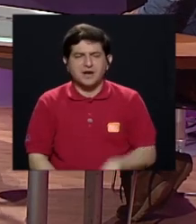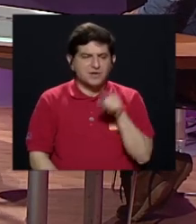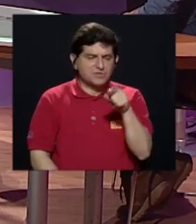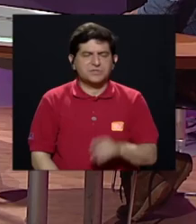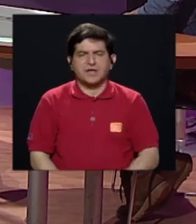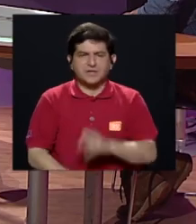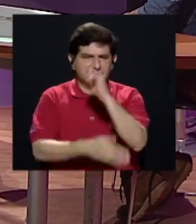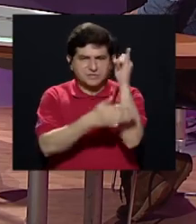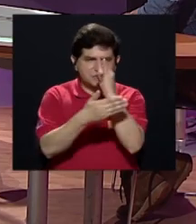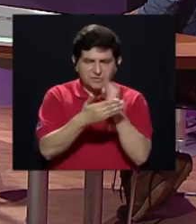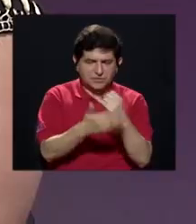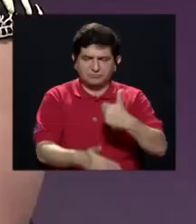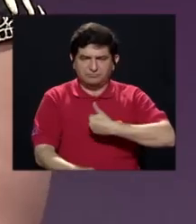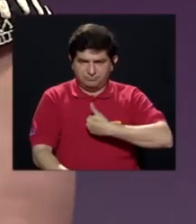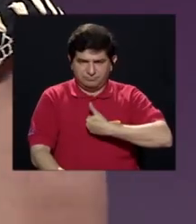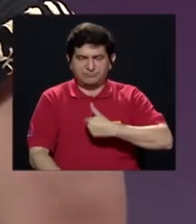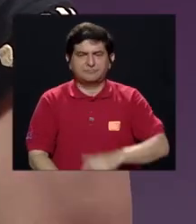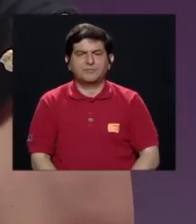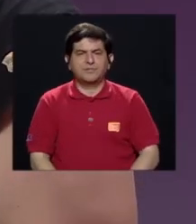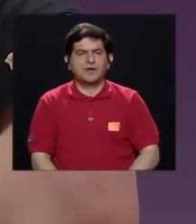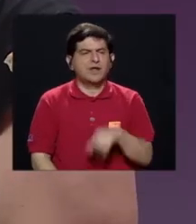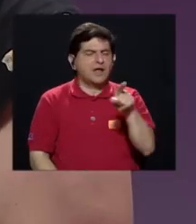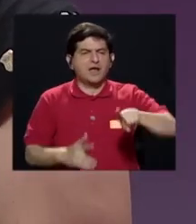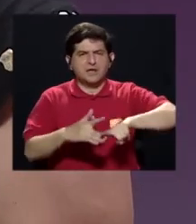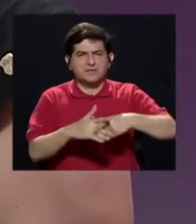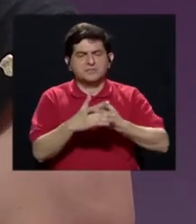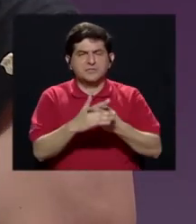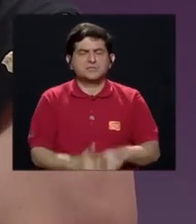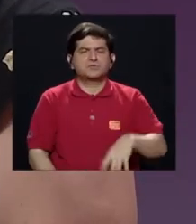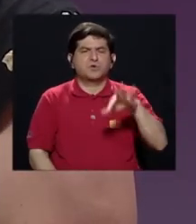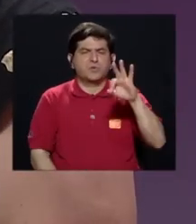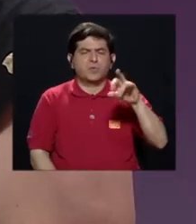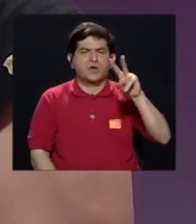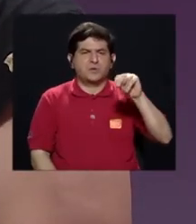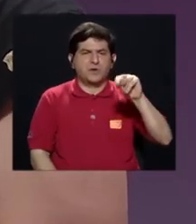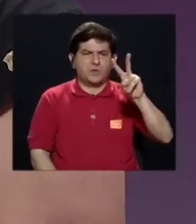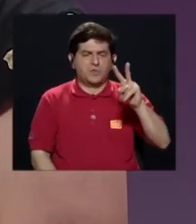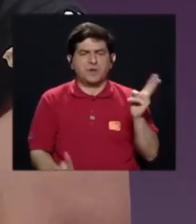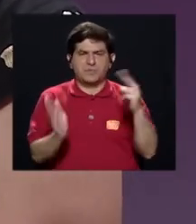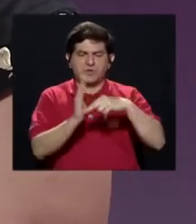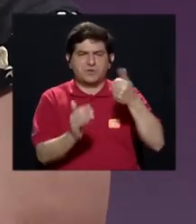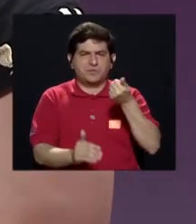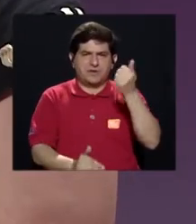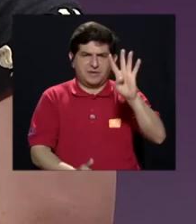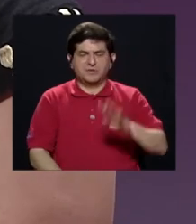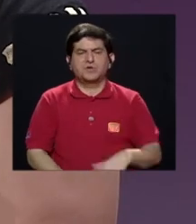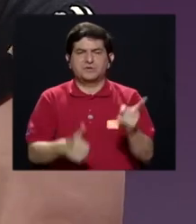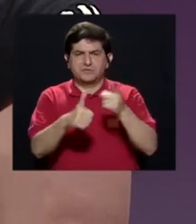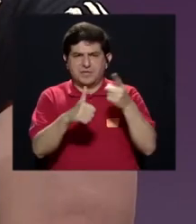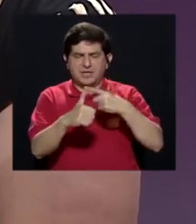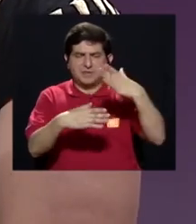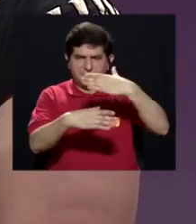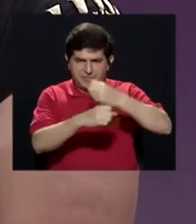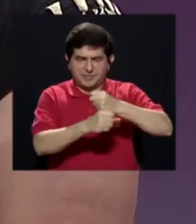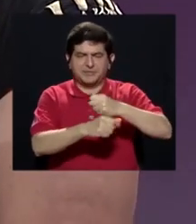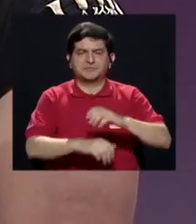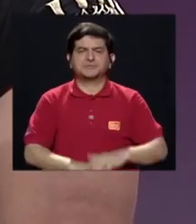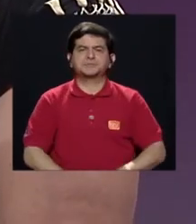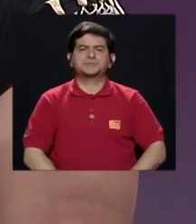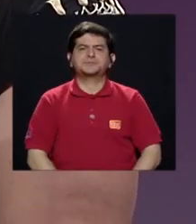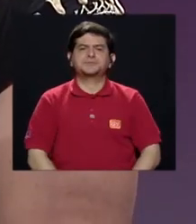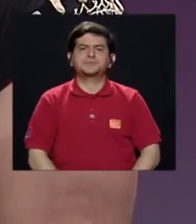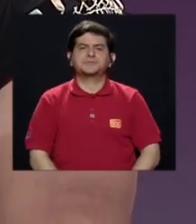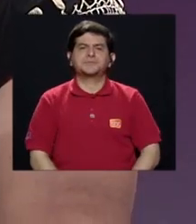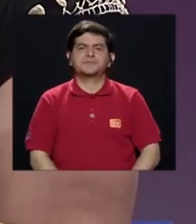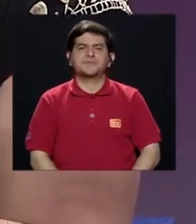autorretratos. Bueno, este inició el 9 de noviembre del 2014. Este es el primero que hice.